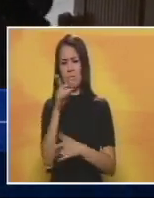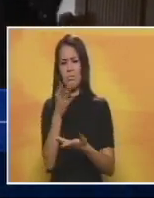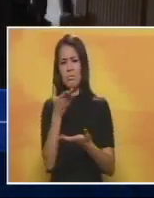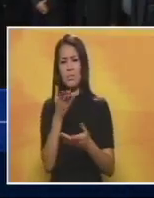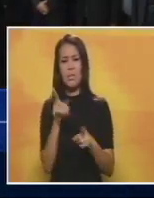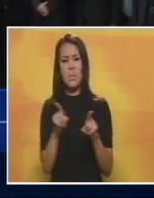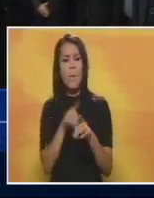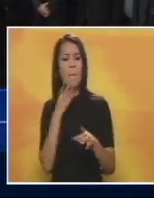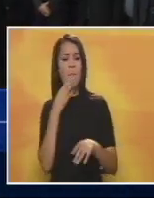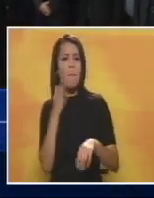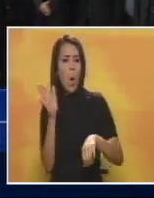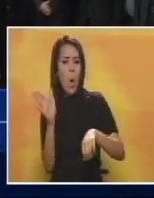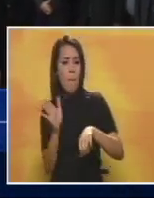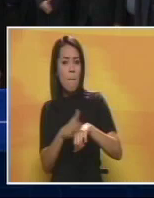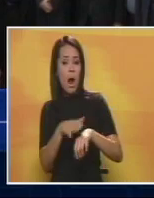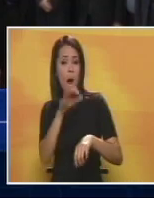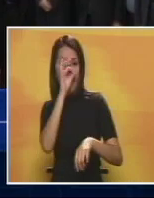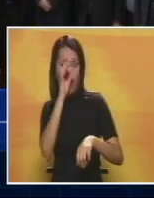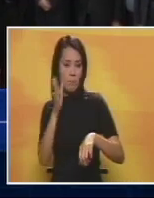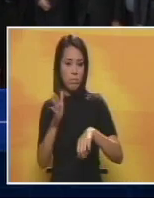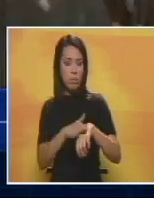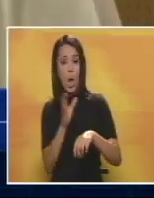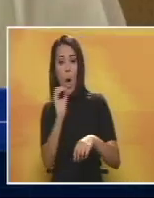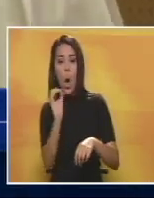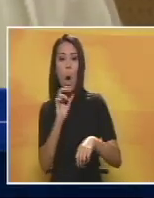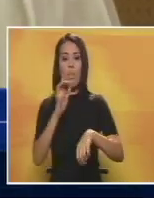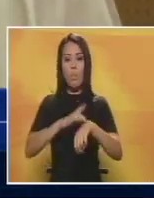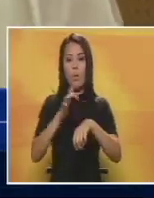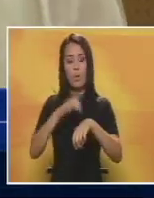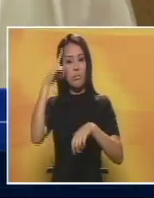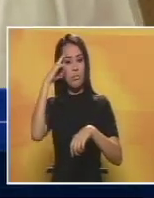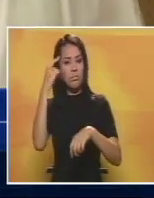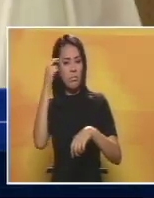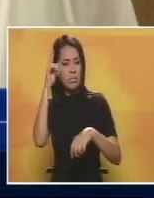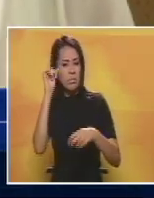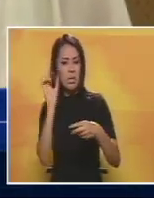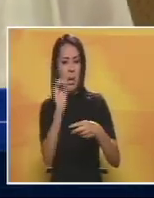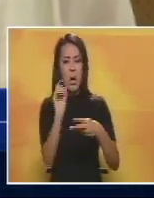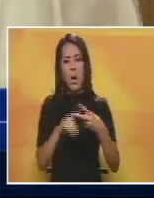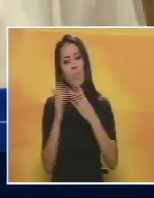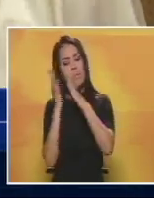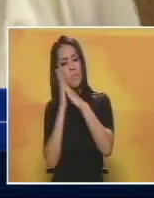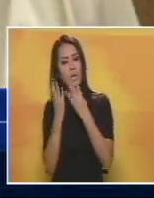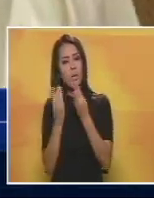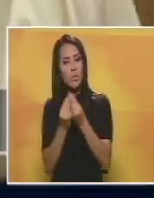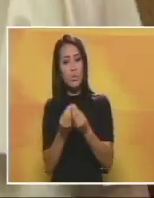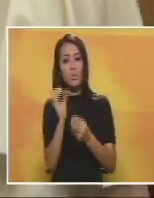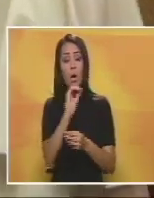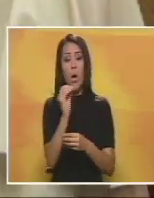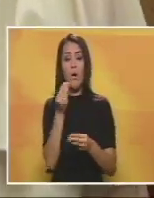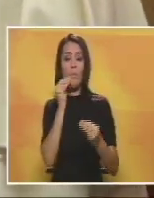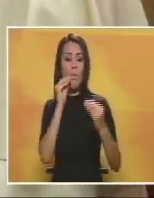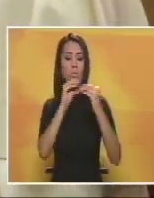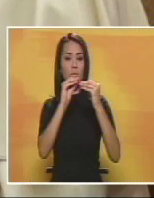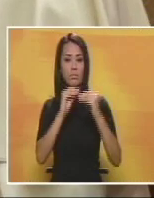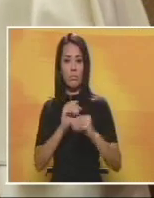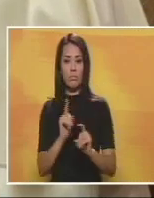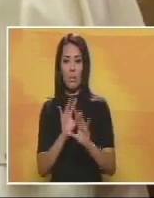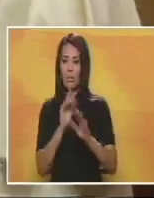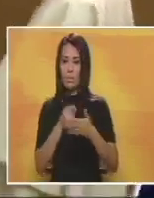en glúteos, tocar el área de genitales, acostarse o dormir con menores y besarlos en la boca.